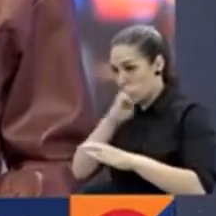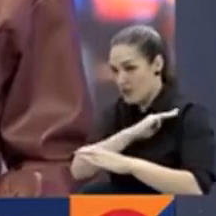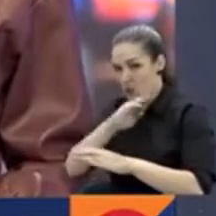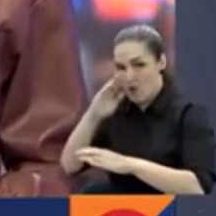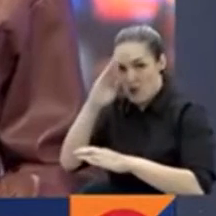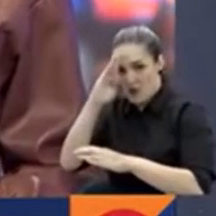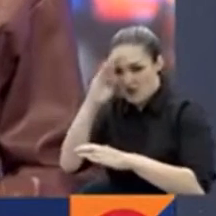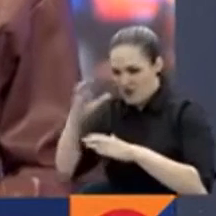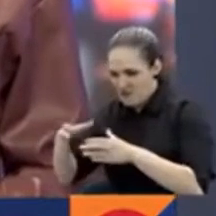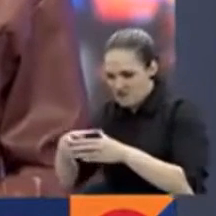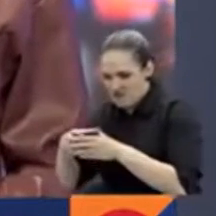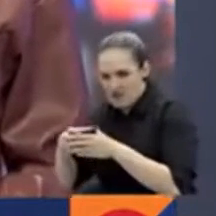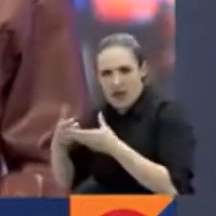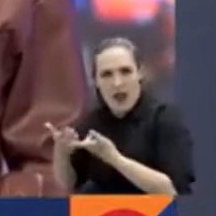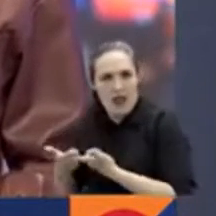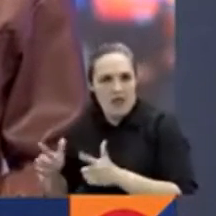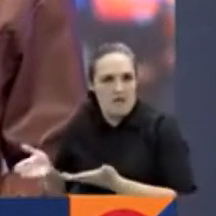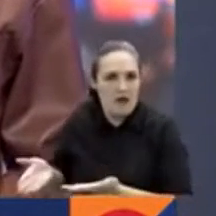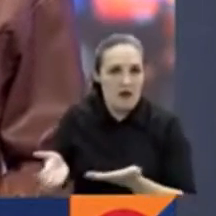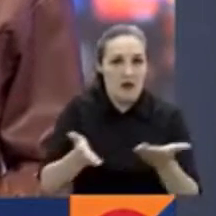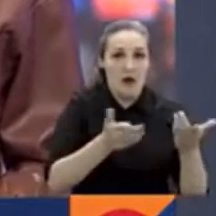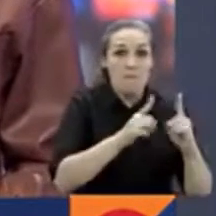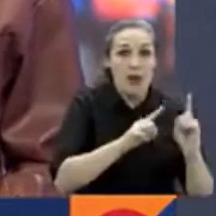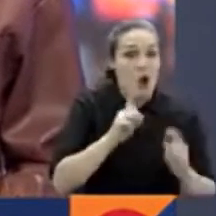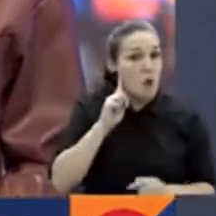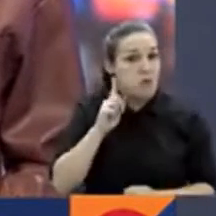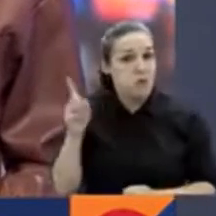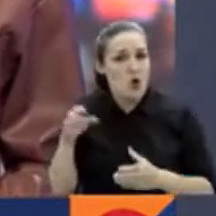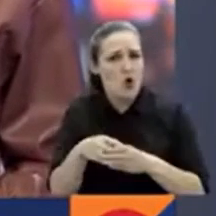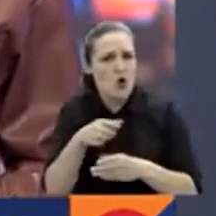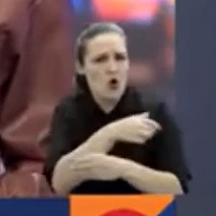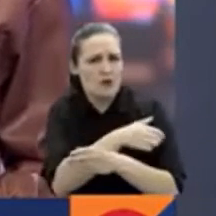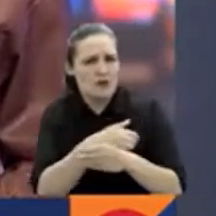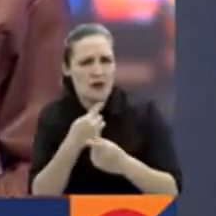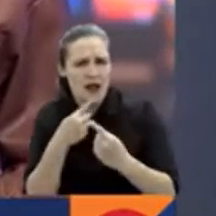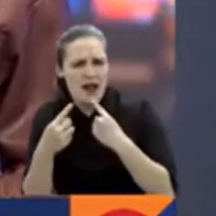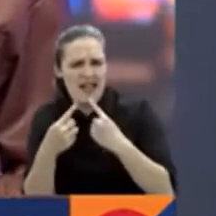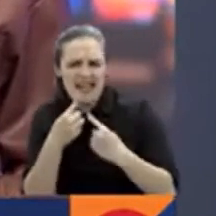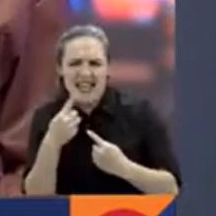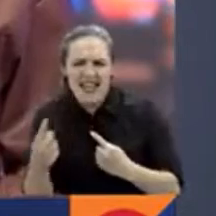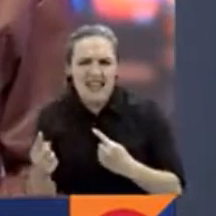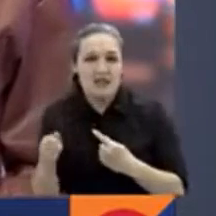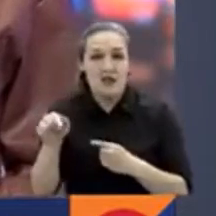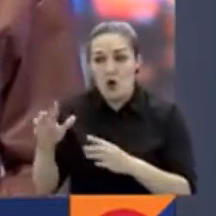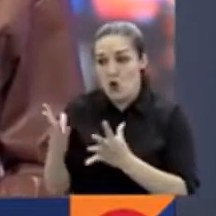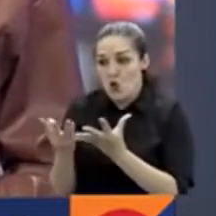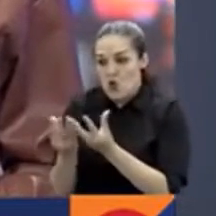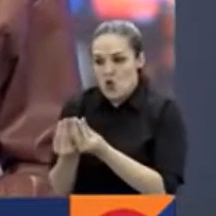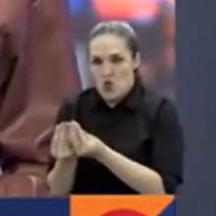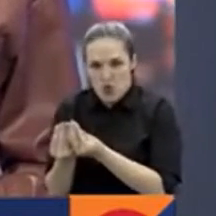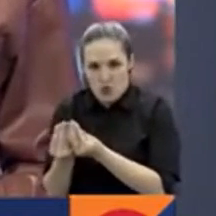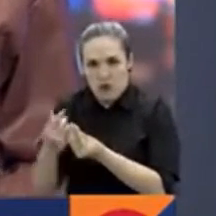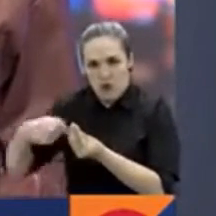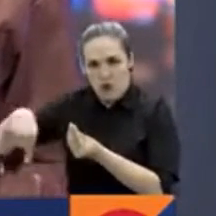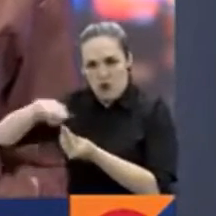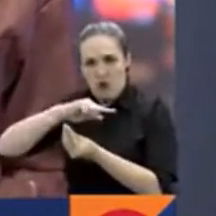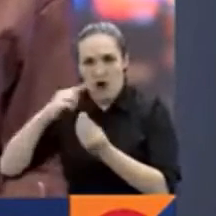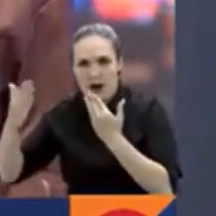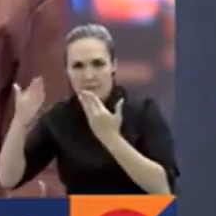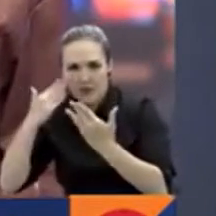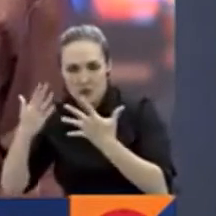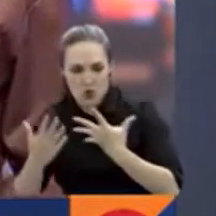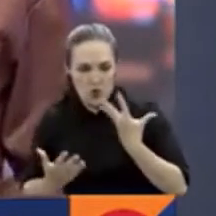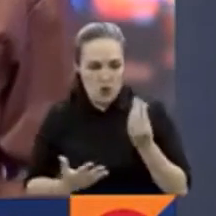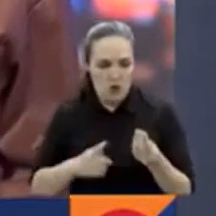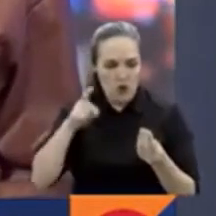pero integrantes de la Comisión del Gobierno Nacional siguen en la zona. Cuéntenos qué ha sabido de esos encuentros entre representantes del gobierno y la comunidad.